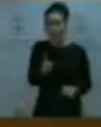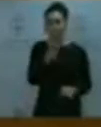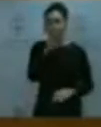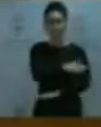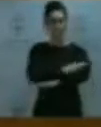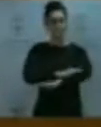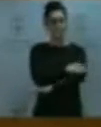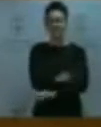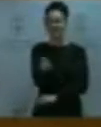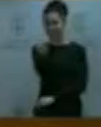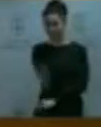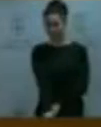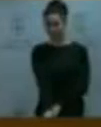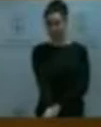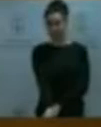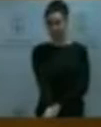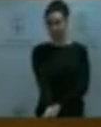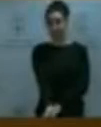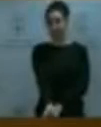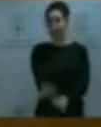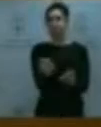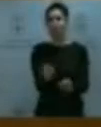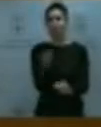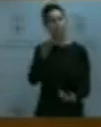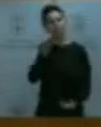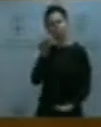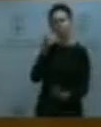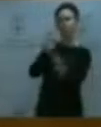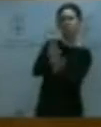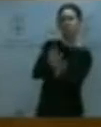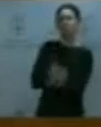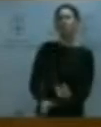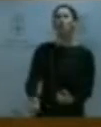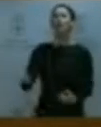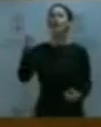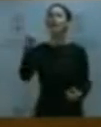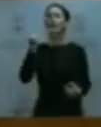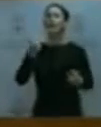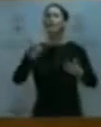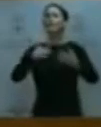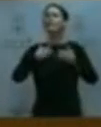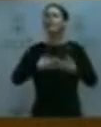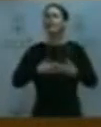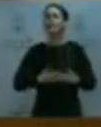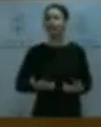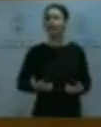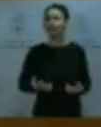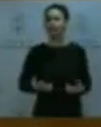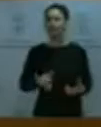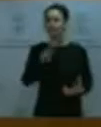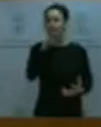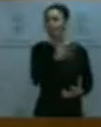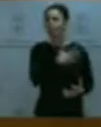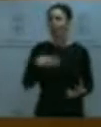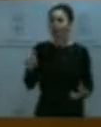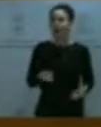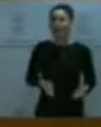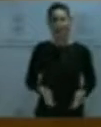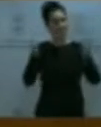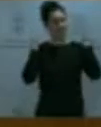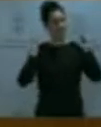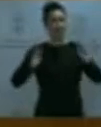plante cara a una eléctrica cuando quiere actuar de forma libérrima, causando perjuicios